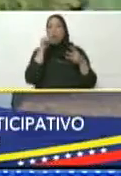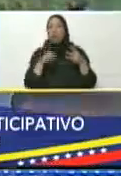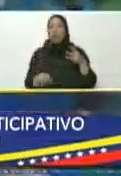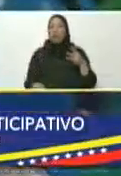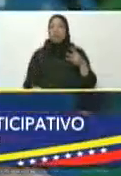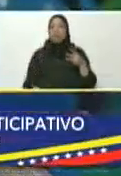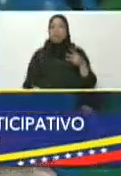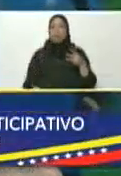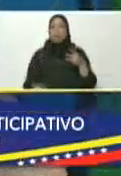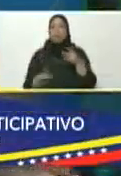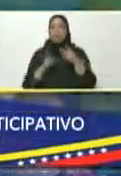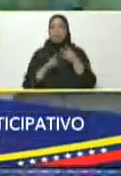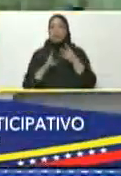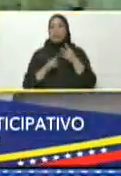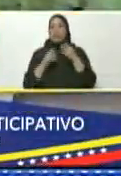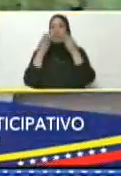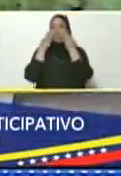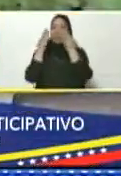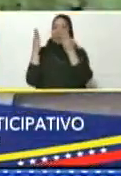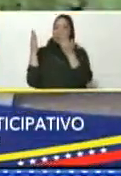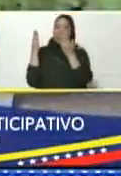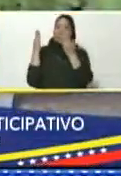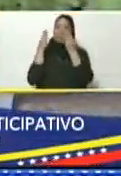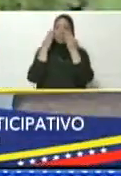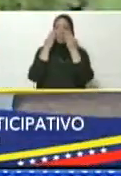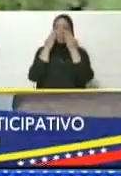de Celio Celis, Amaro.